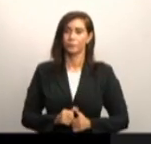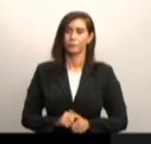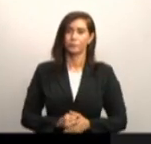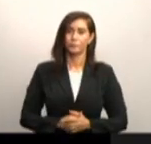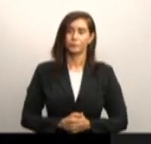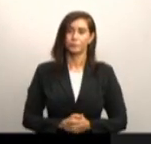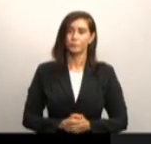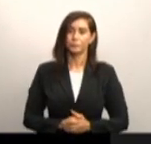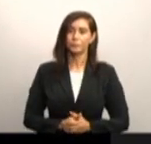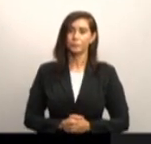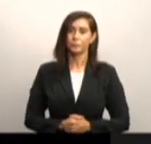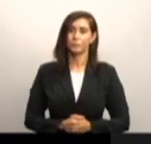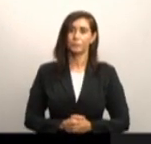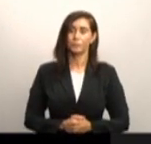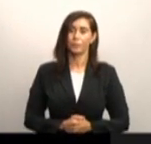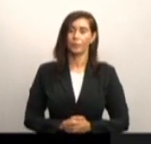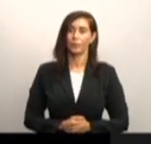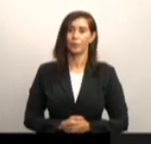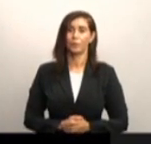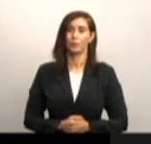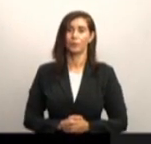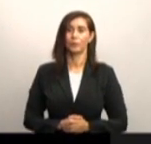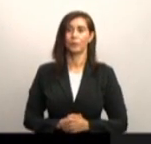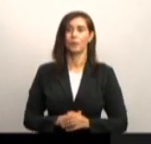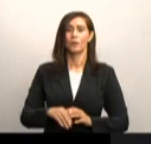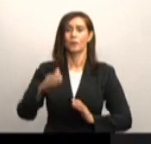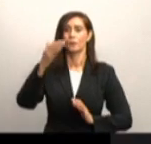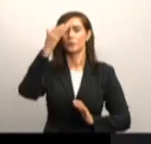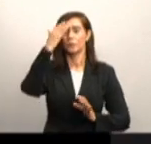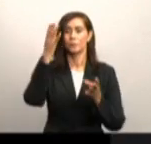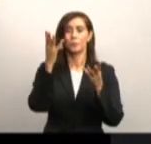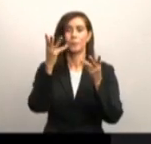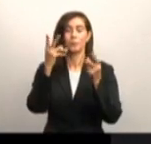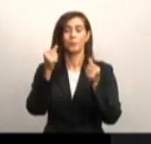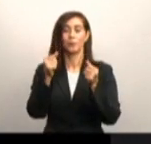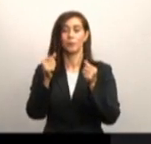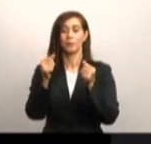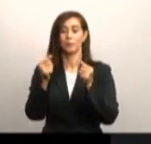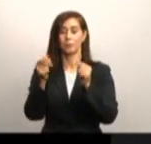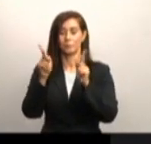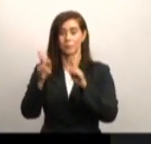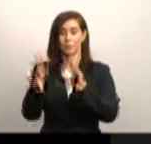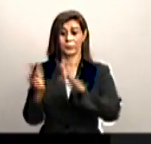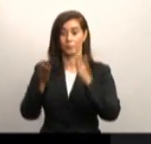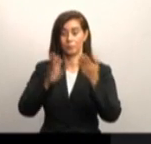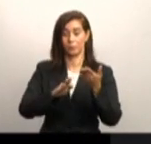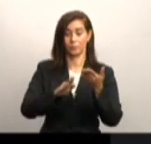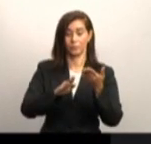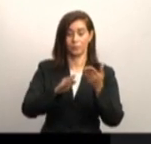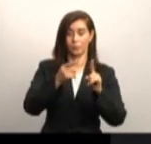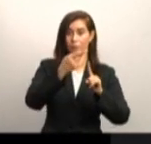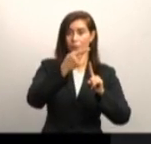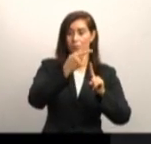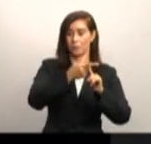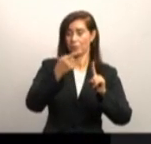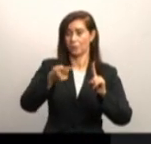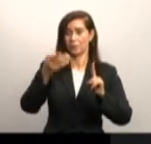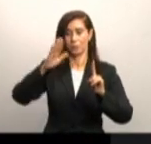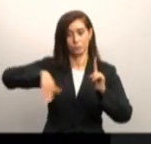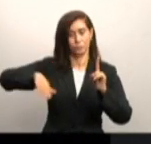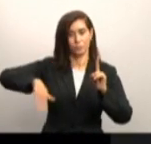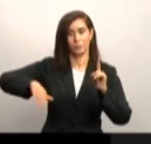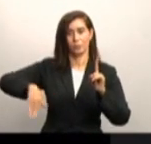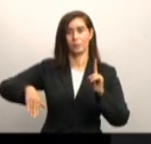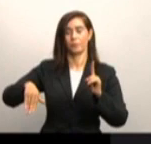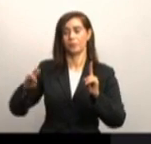establecer la proporción de personas que han fallecido ya en estas condiciones de sospecha o fuera de un